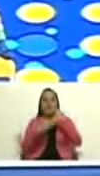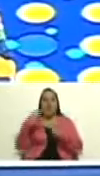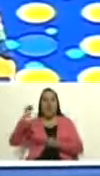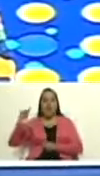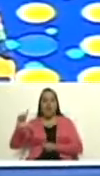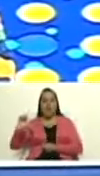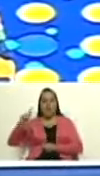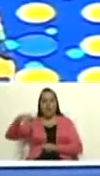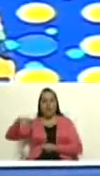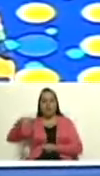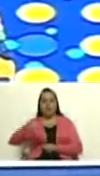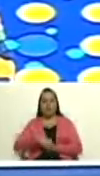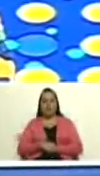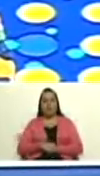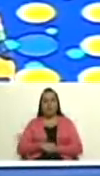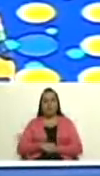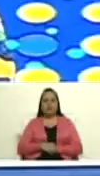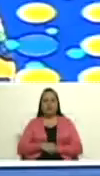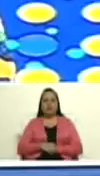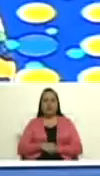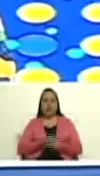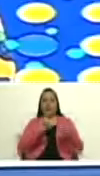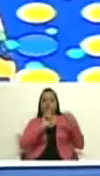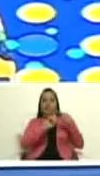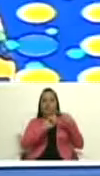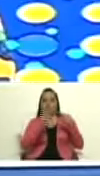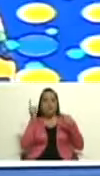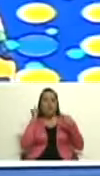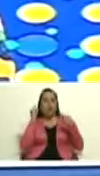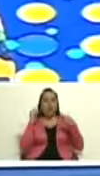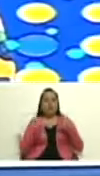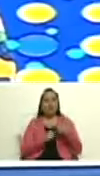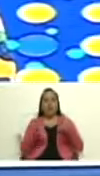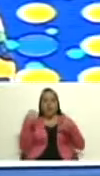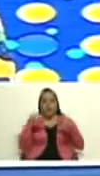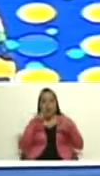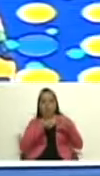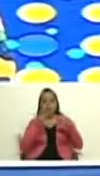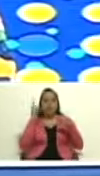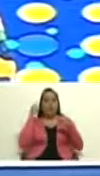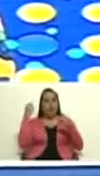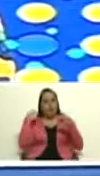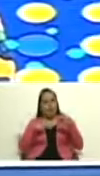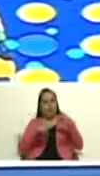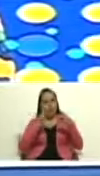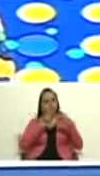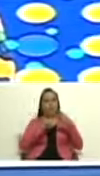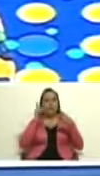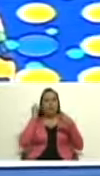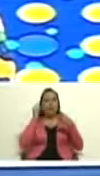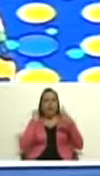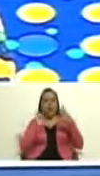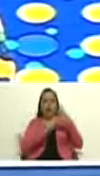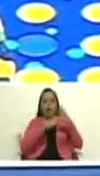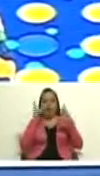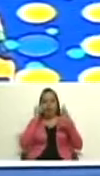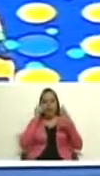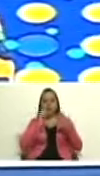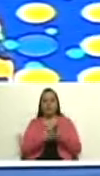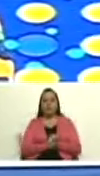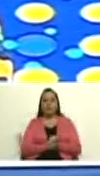Xipalma, con Andreina González, Estrella González y José Vicente